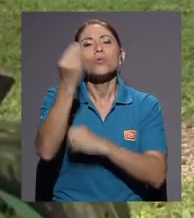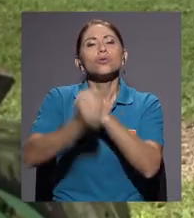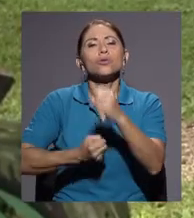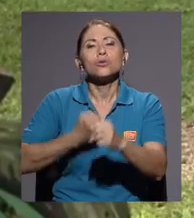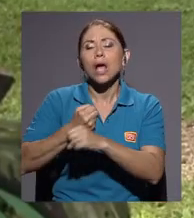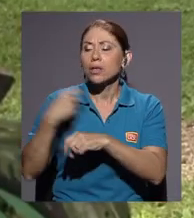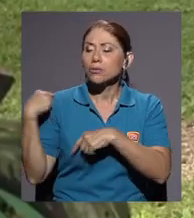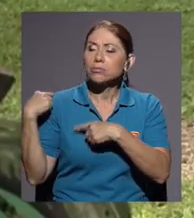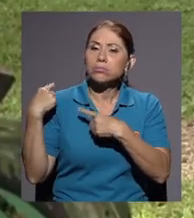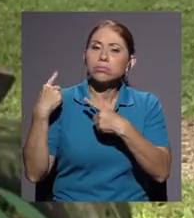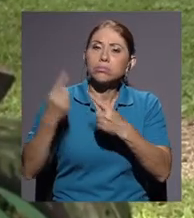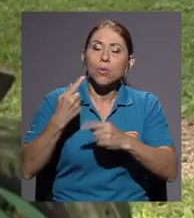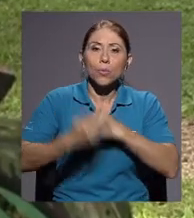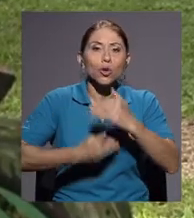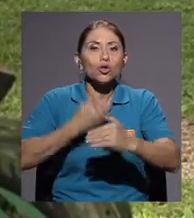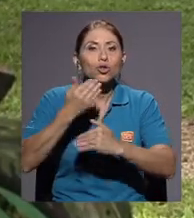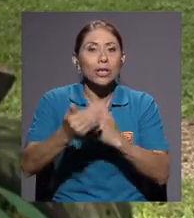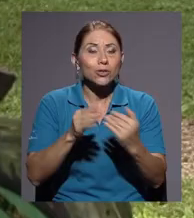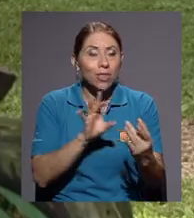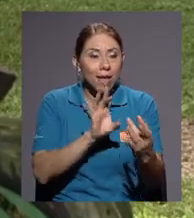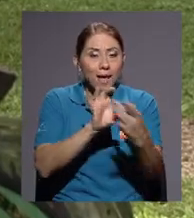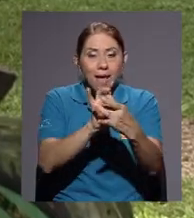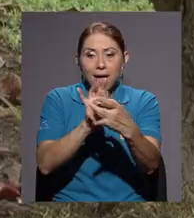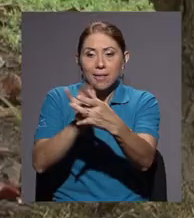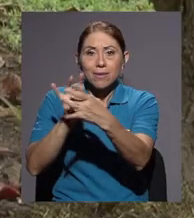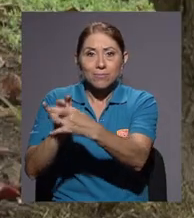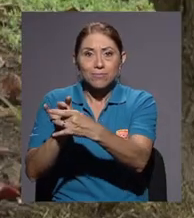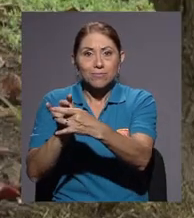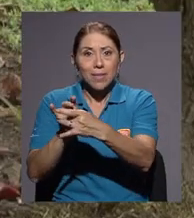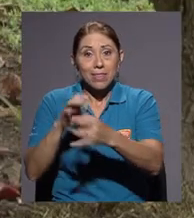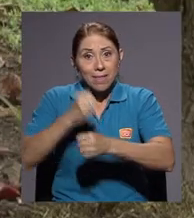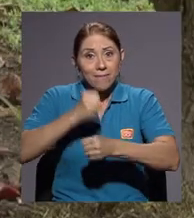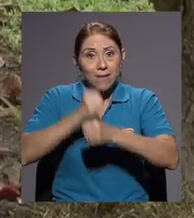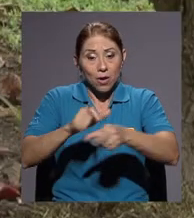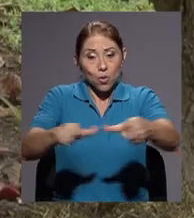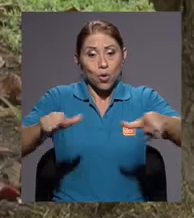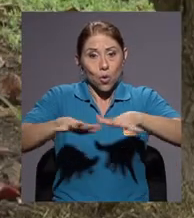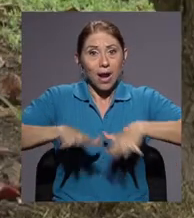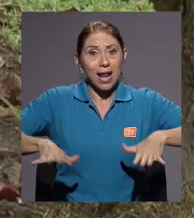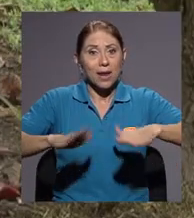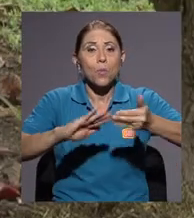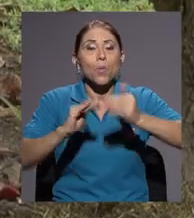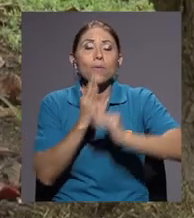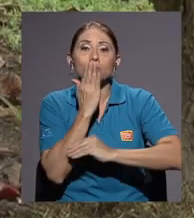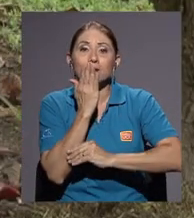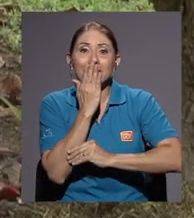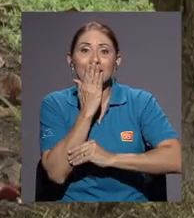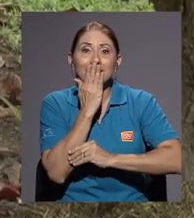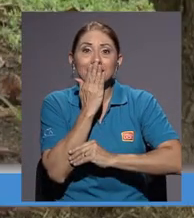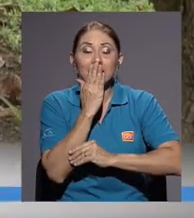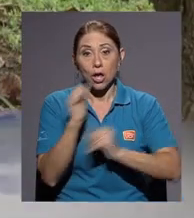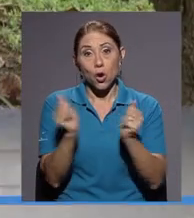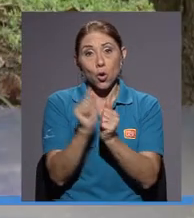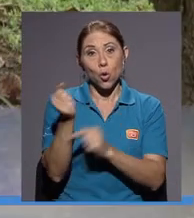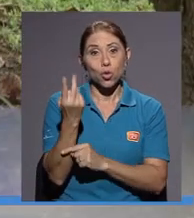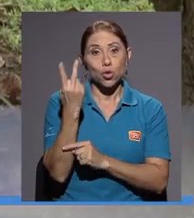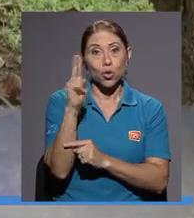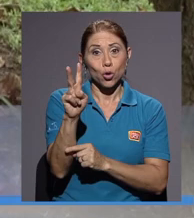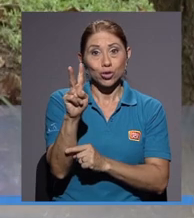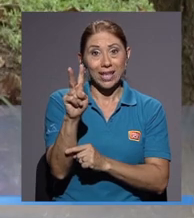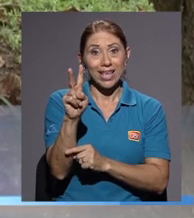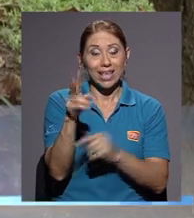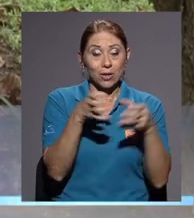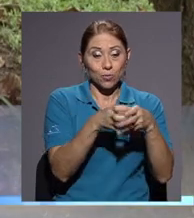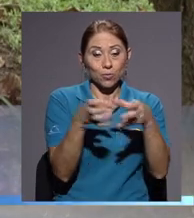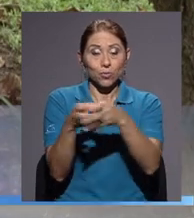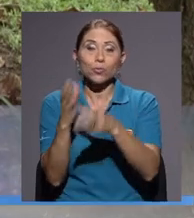proceso de gestión local para los pueblos originarios y ahí empezamos a trabajar con todos los territorios indígenas, con los 12 territorios del sur-sur. Fui